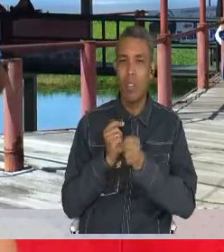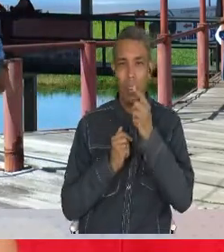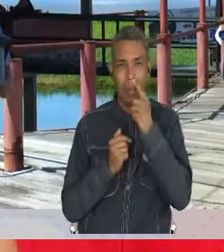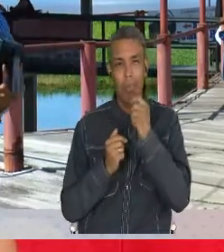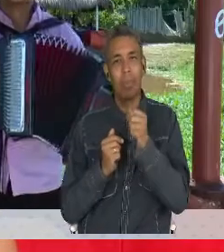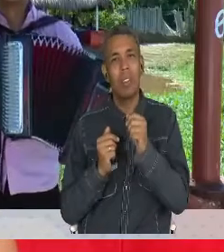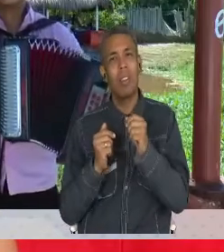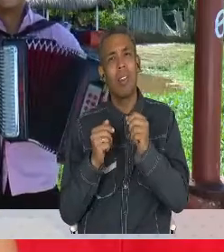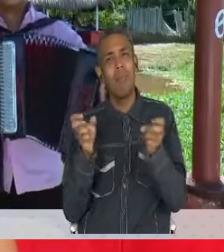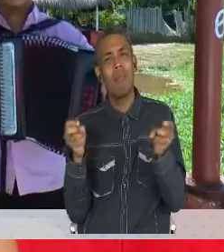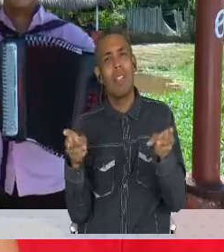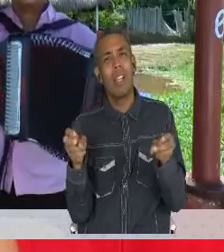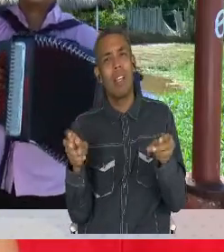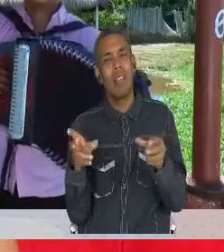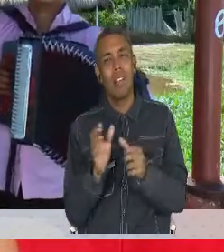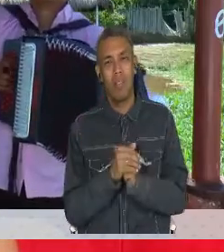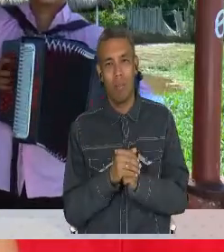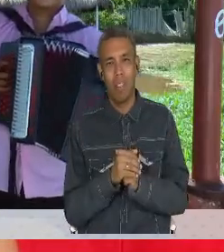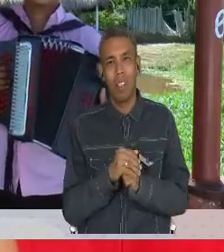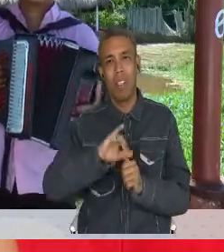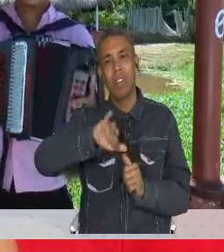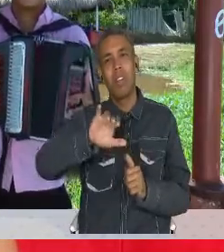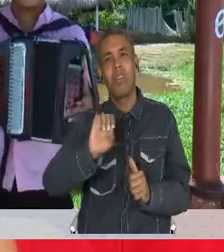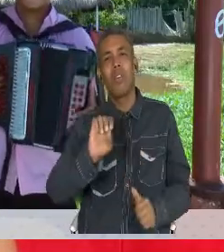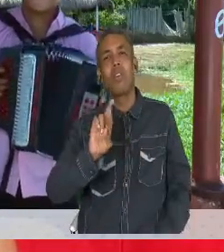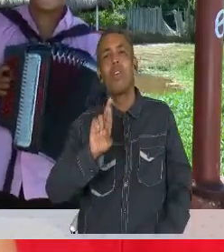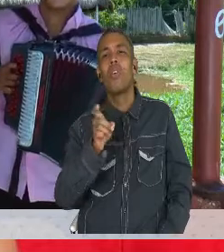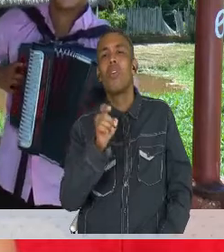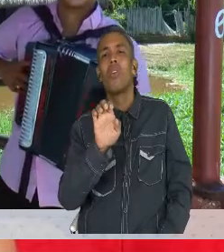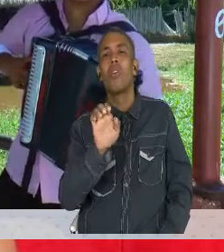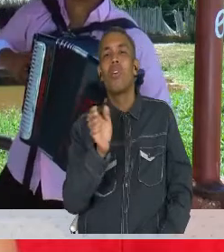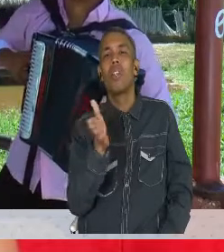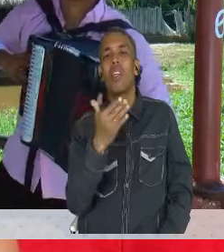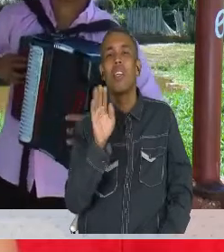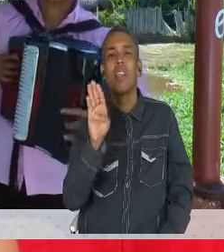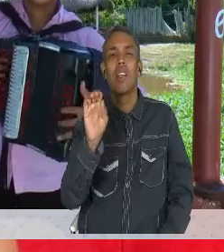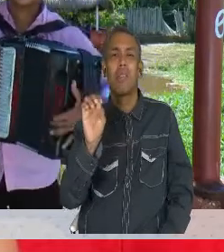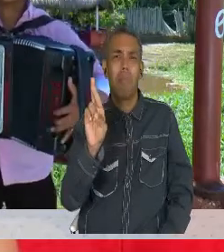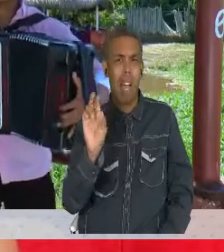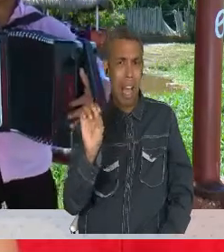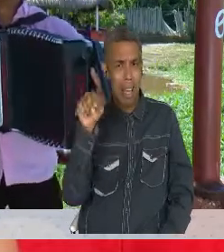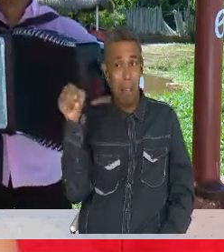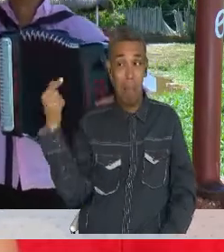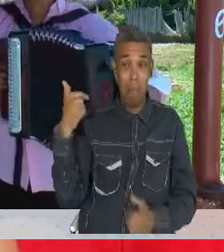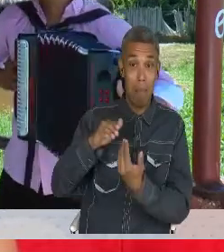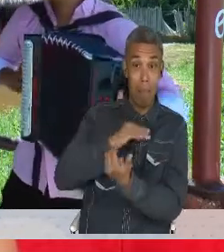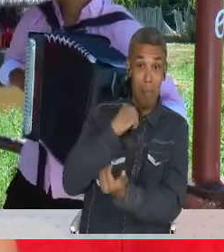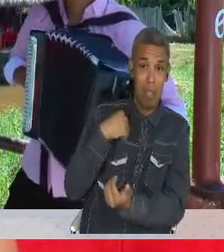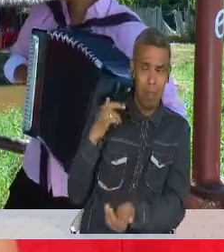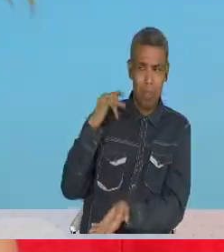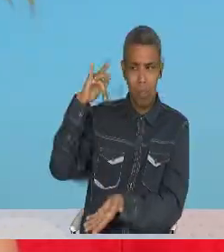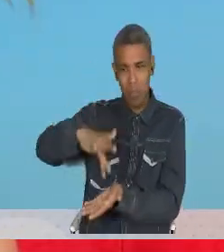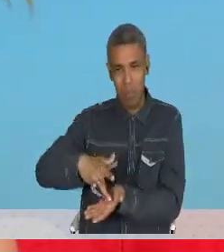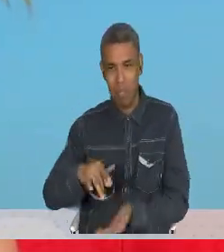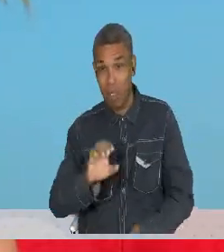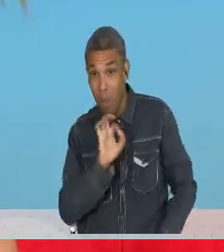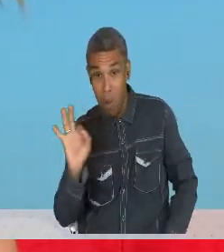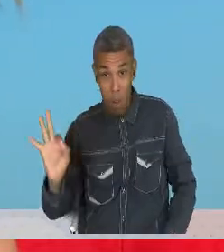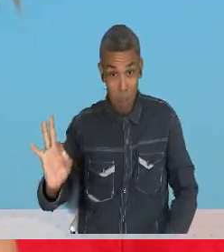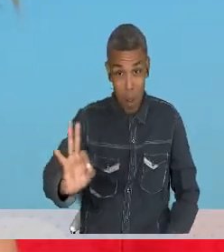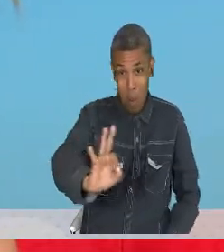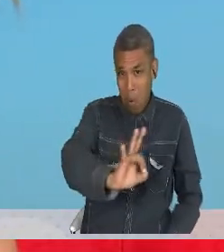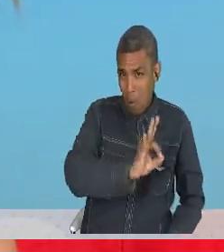y mujeres vallenatos. Barranca Bermeja quedó en el tercer lugar, pero para mí fui la ganadora en el sentido